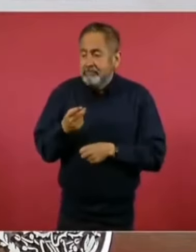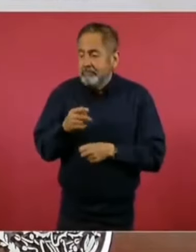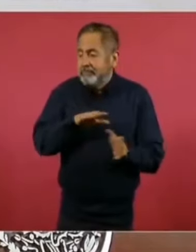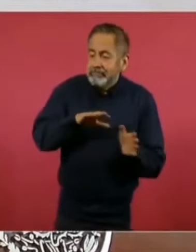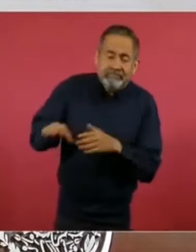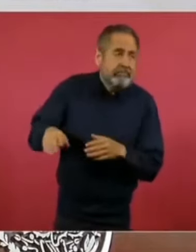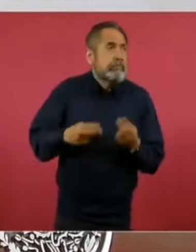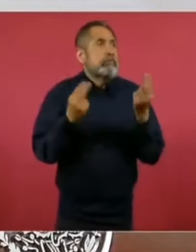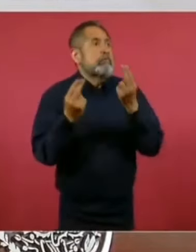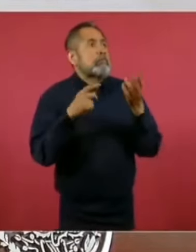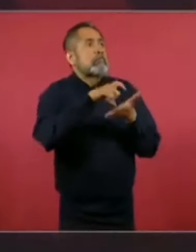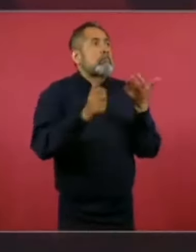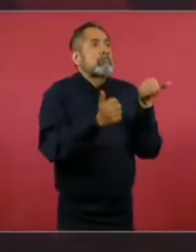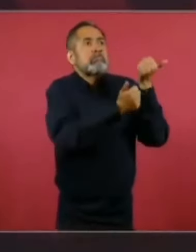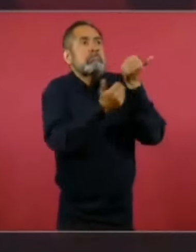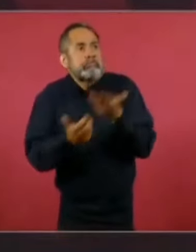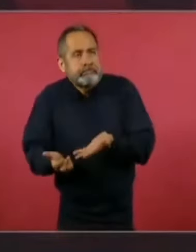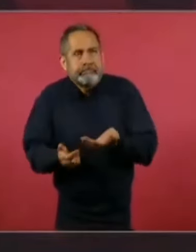granos básicos.